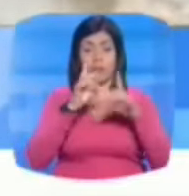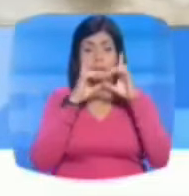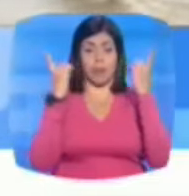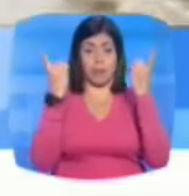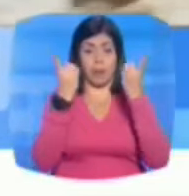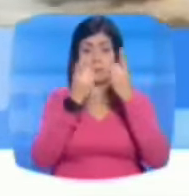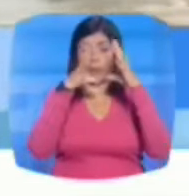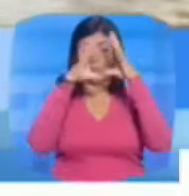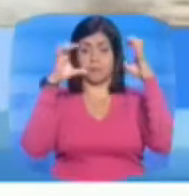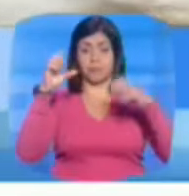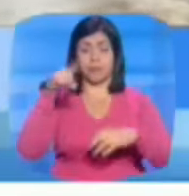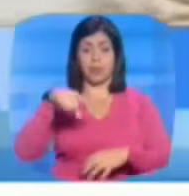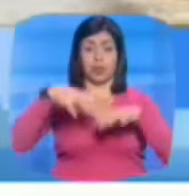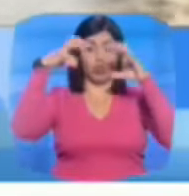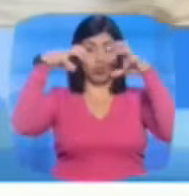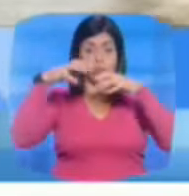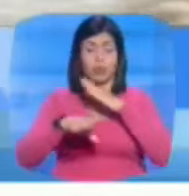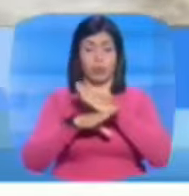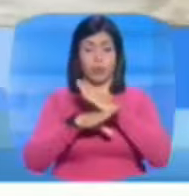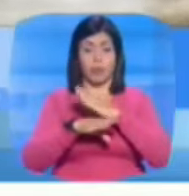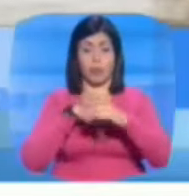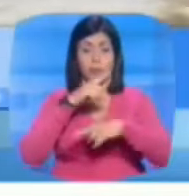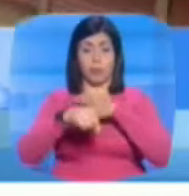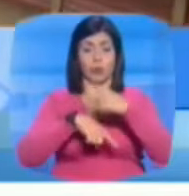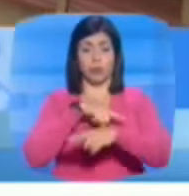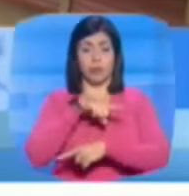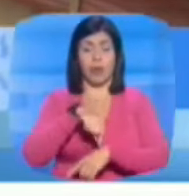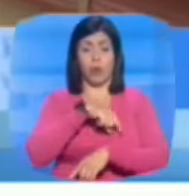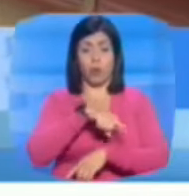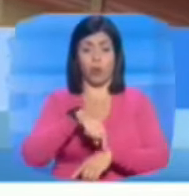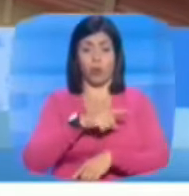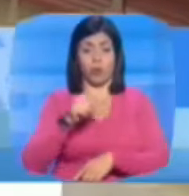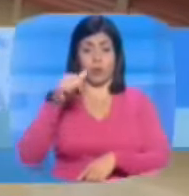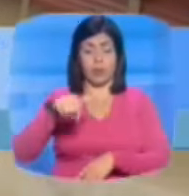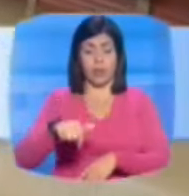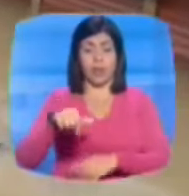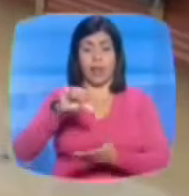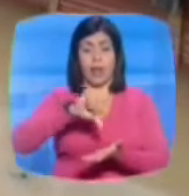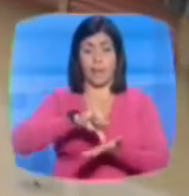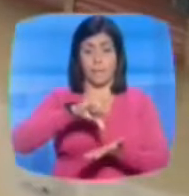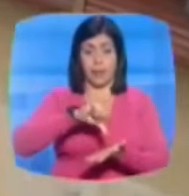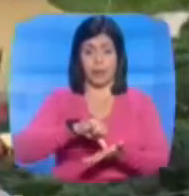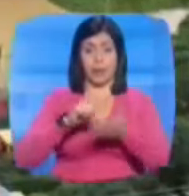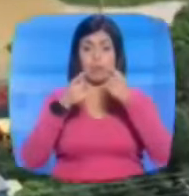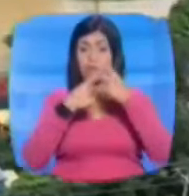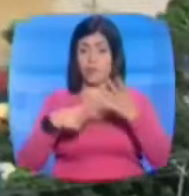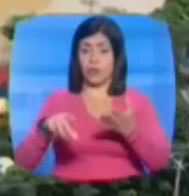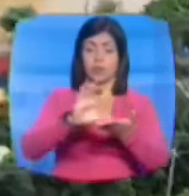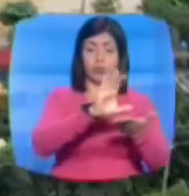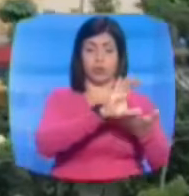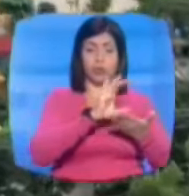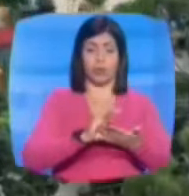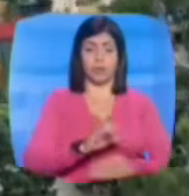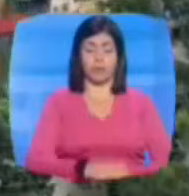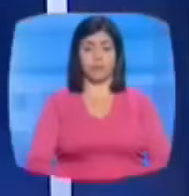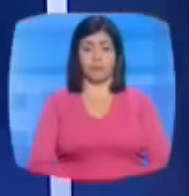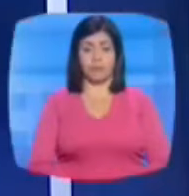Departamento Meteorológico del país, las lluvias continuarán en las próximas 24 horas en la capital y también en varias